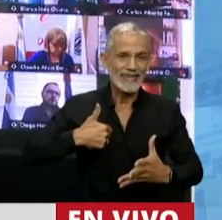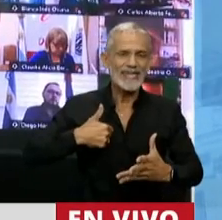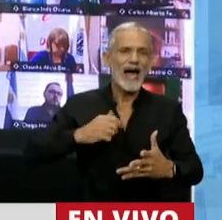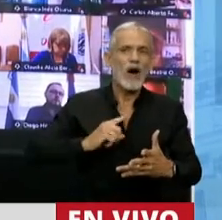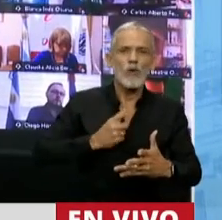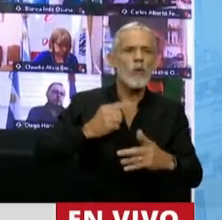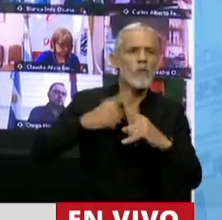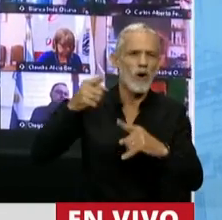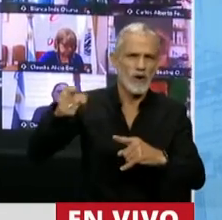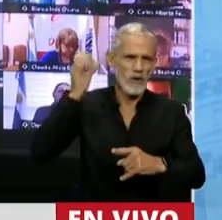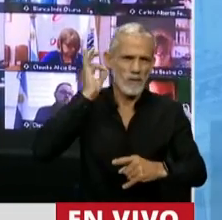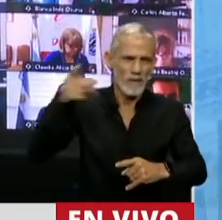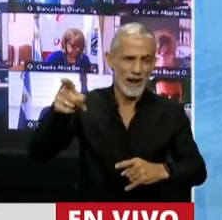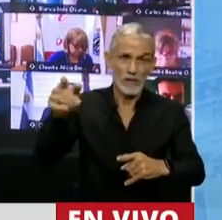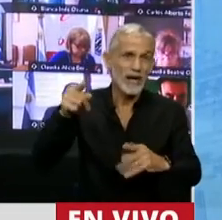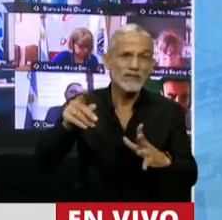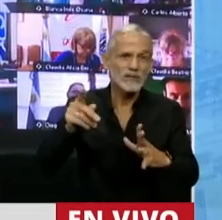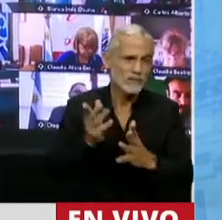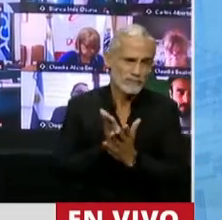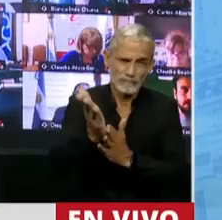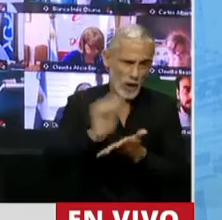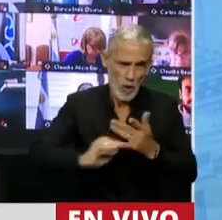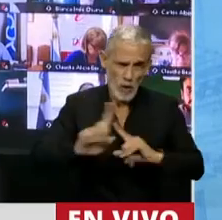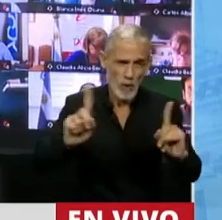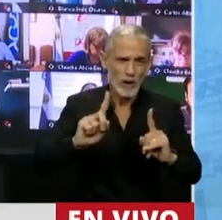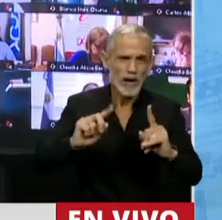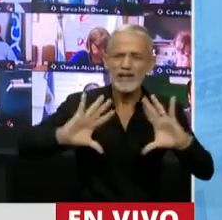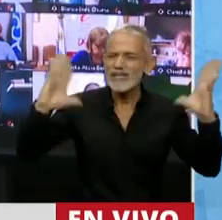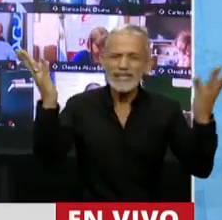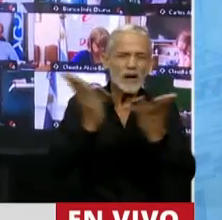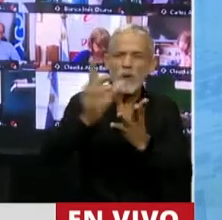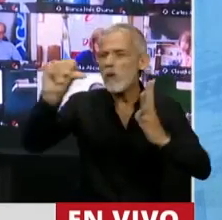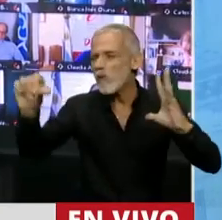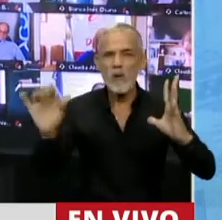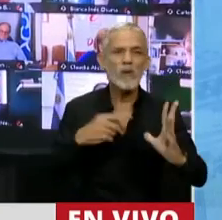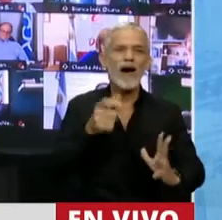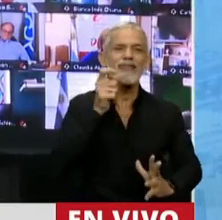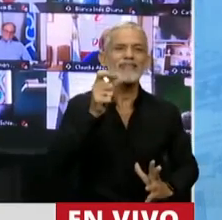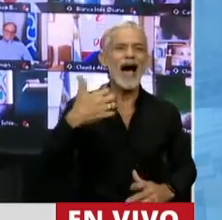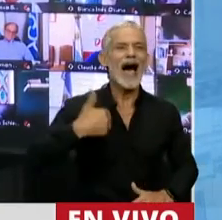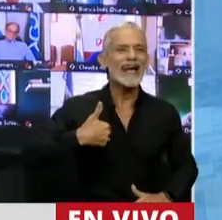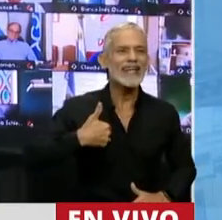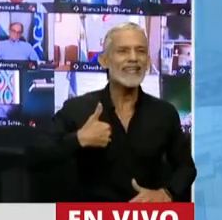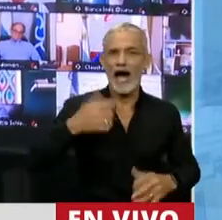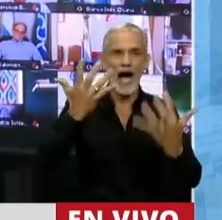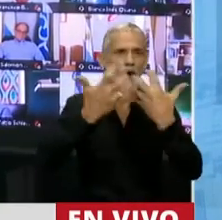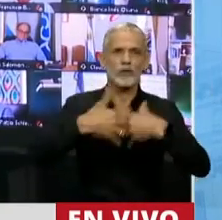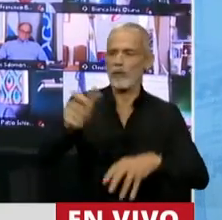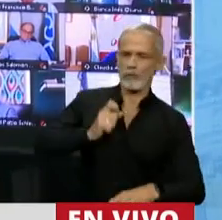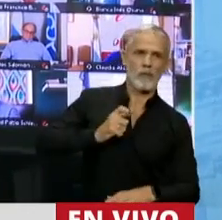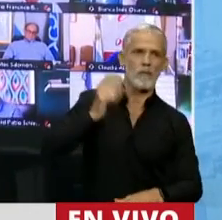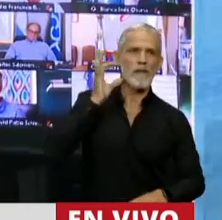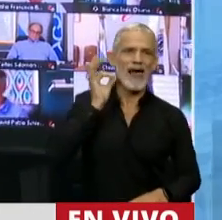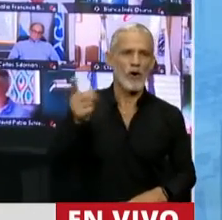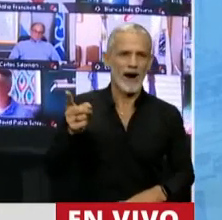eso será para siempre. En cualquier parte del mundo, cuando mencionamos la palabra Argentina, siempre